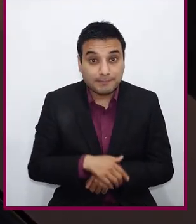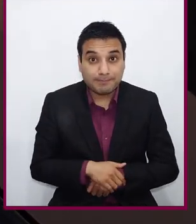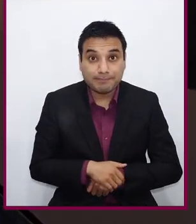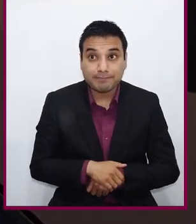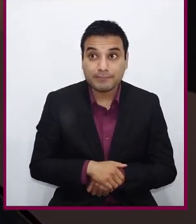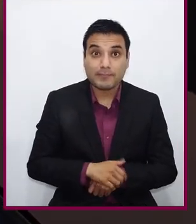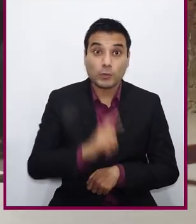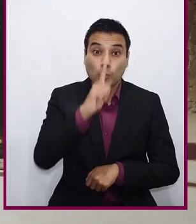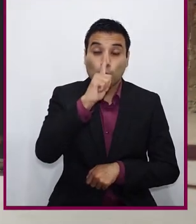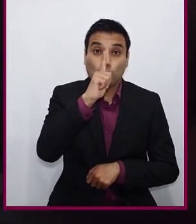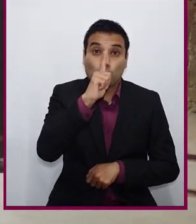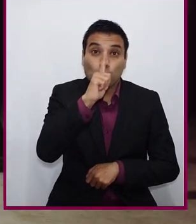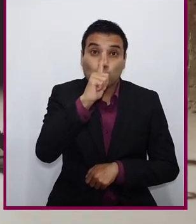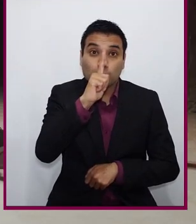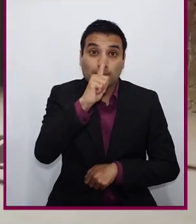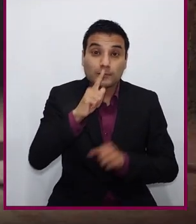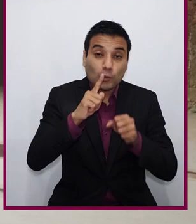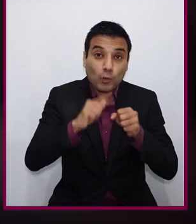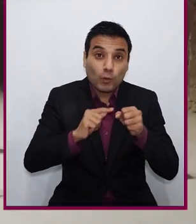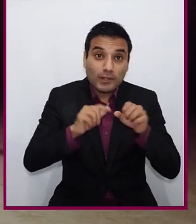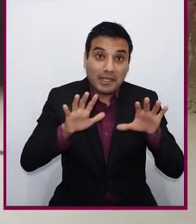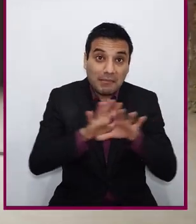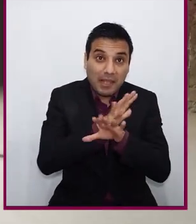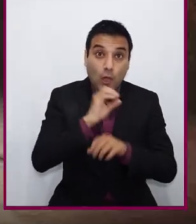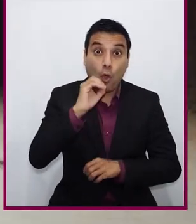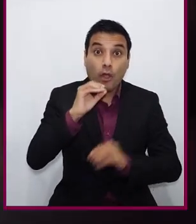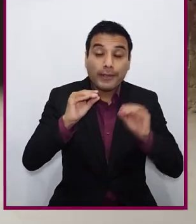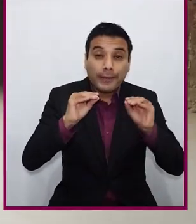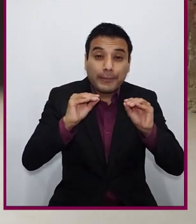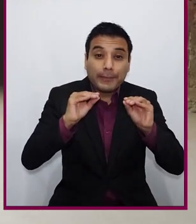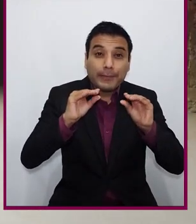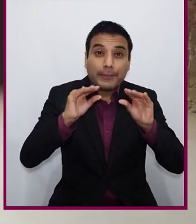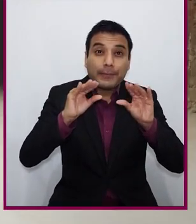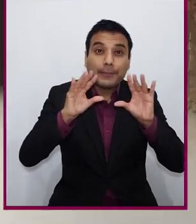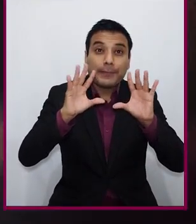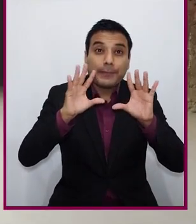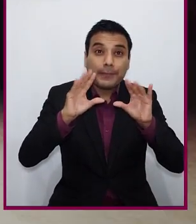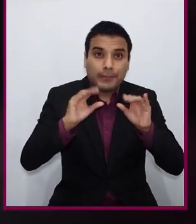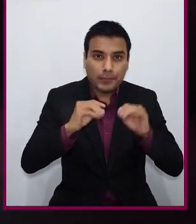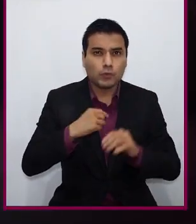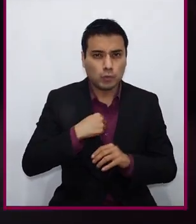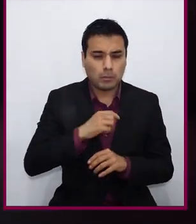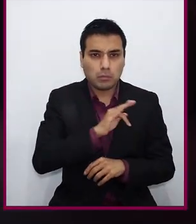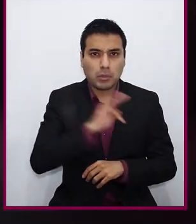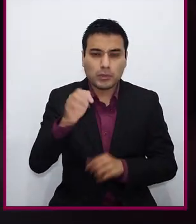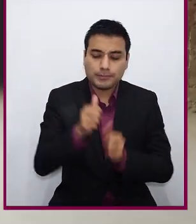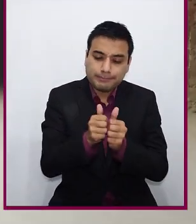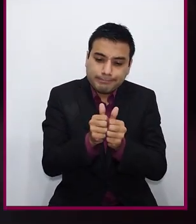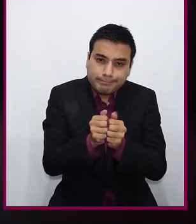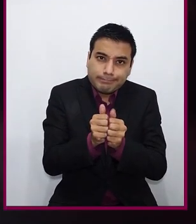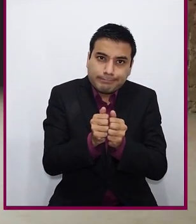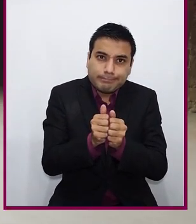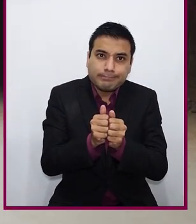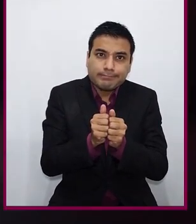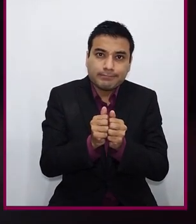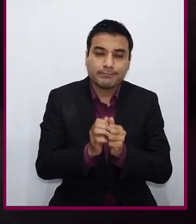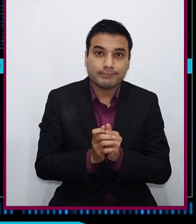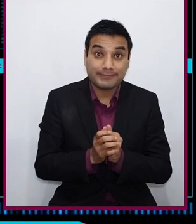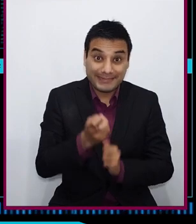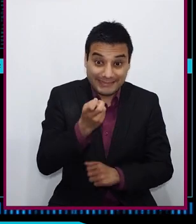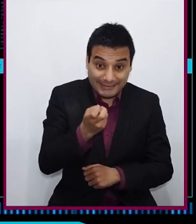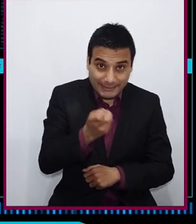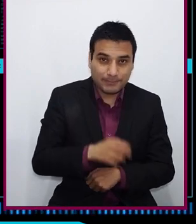intensidad y lo podemos hacer no es el concepto que ahora lo llamamos smart house que tiene que ver con orientadores